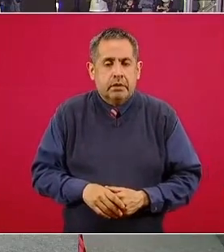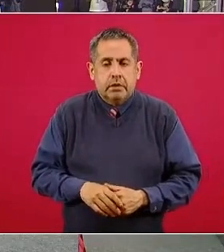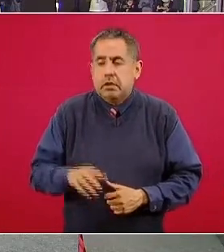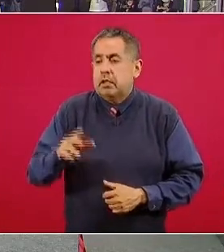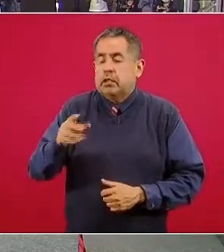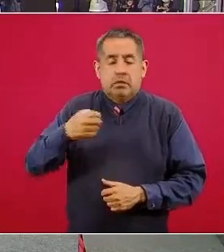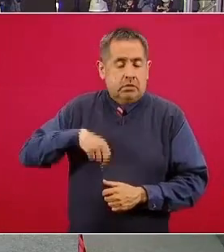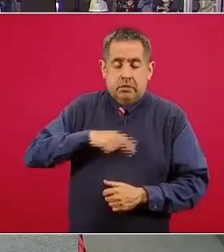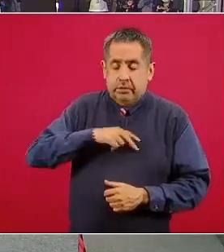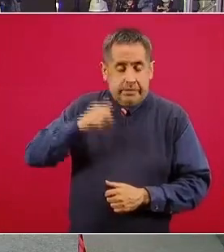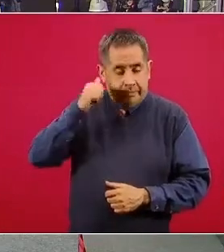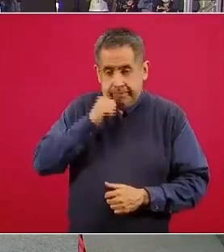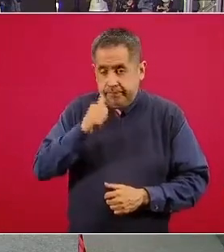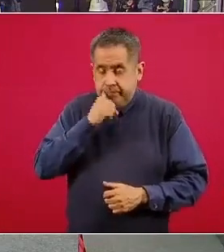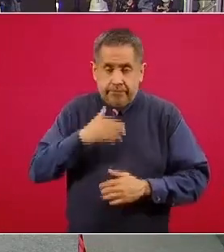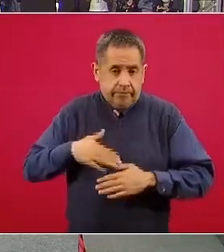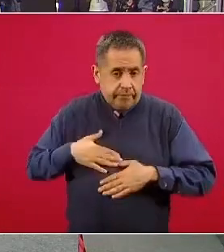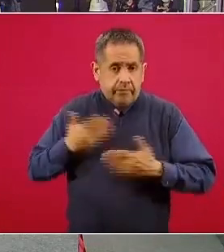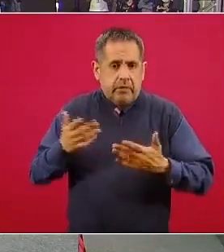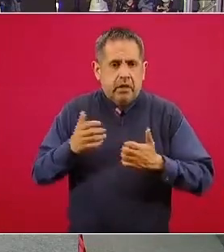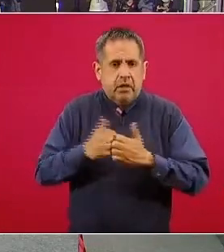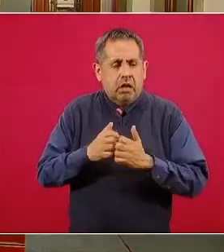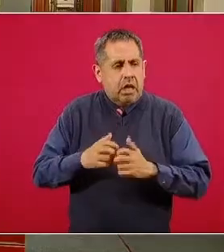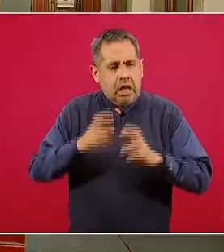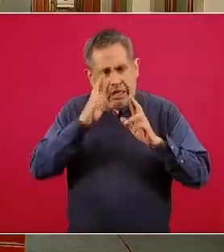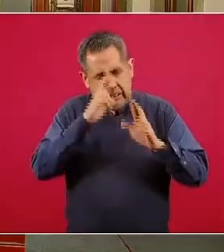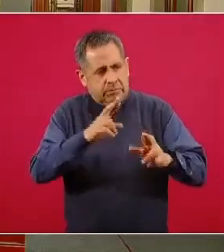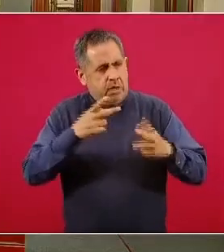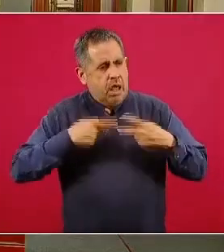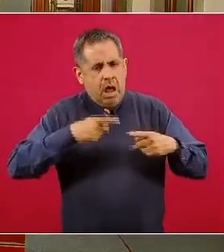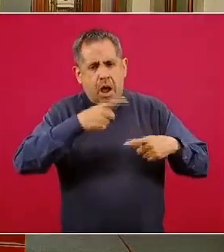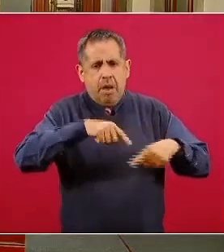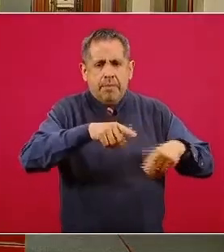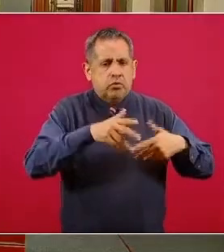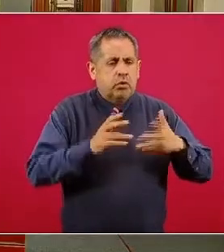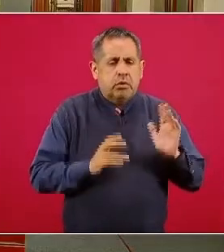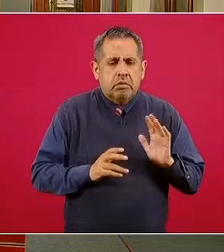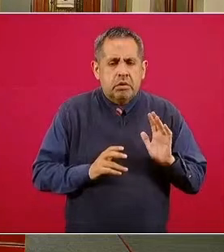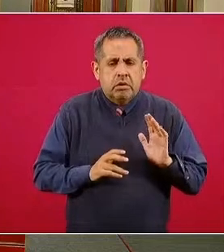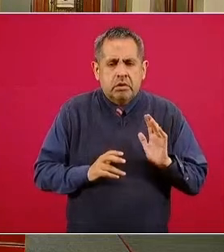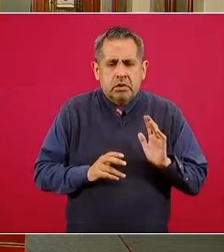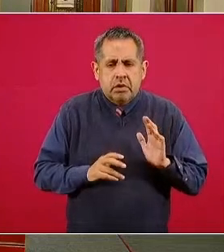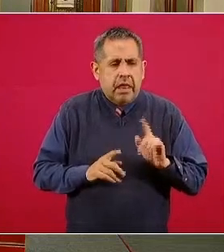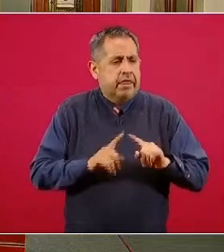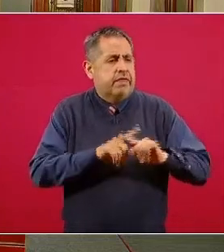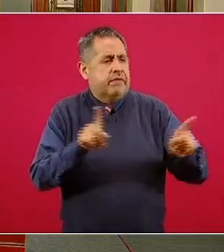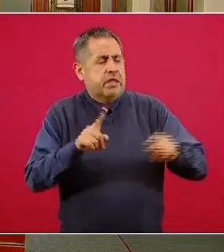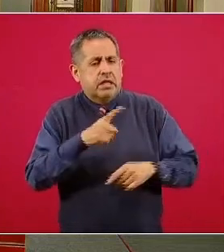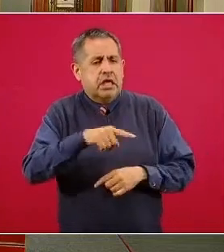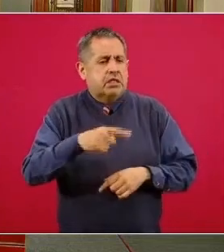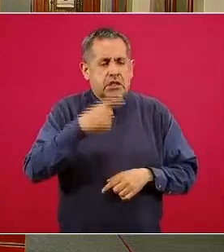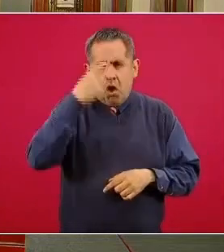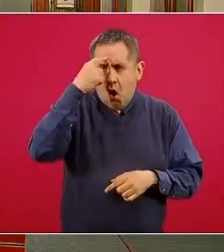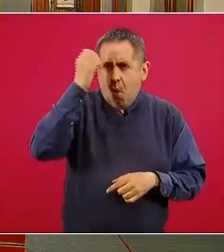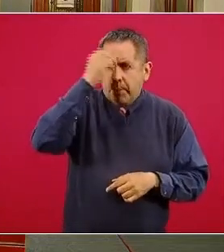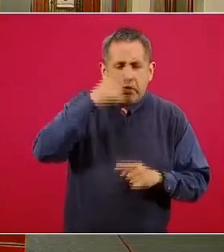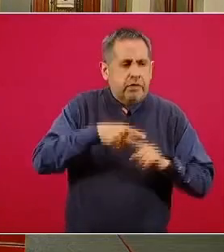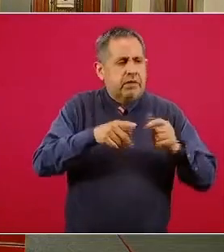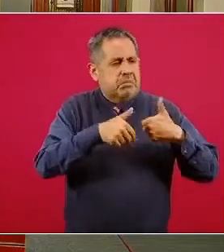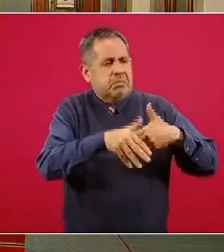Nosotros siempre hemos manifestado el respeto de las personas a los diferentes tipos de